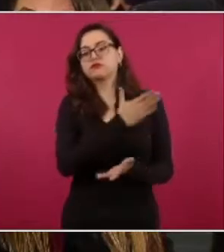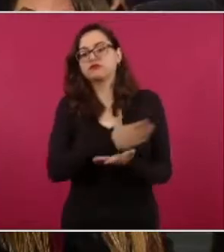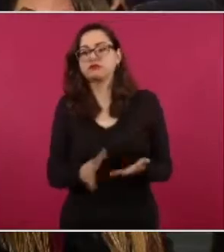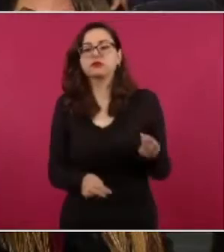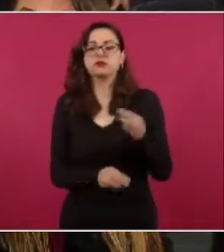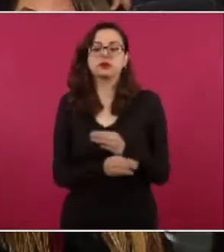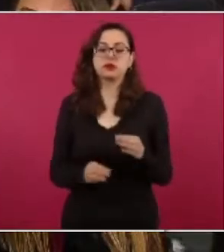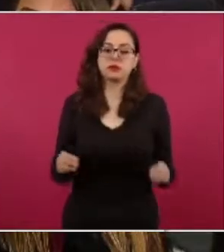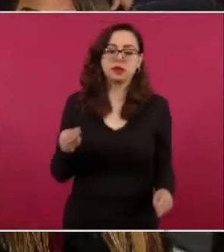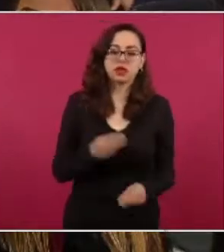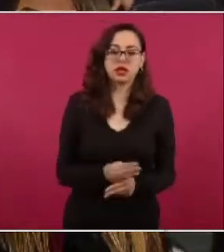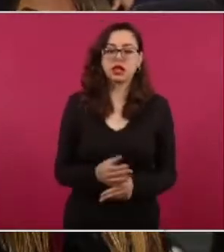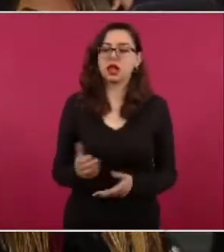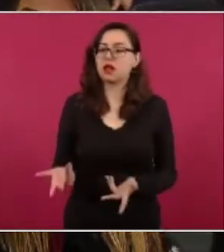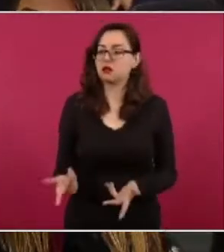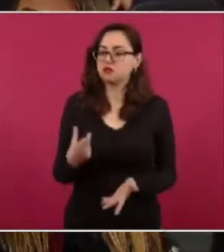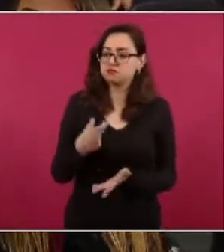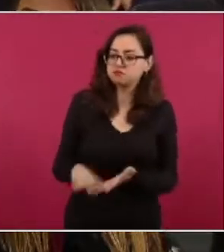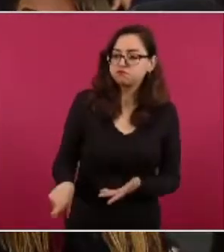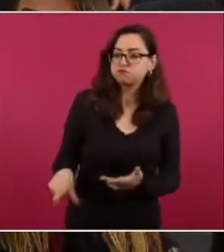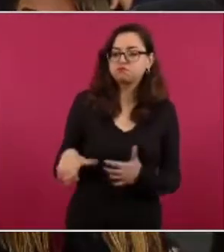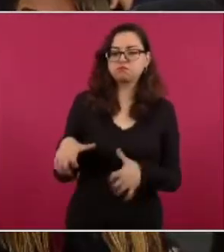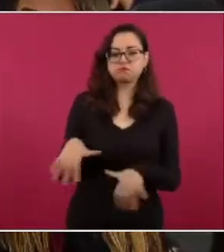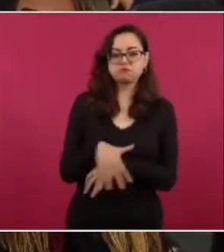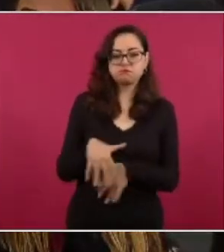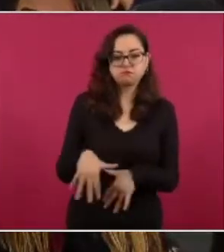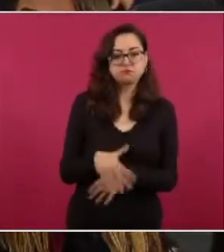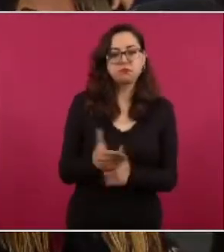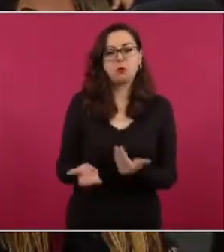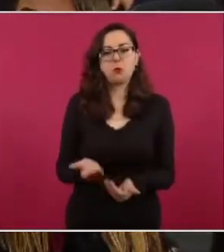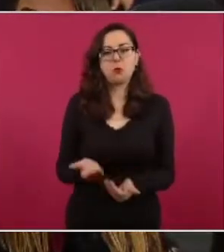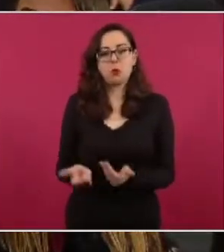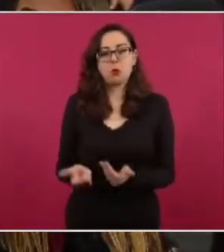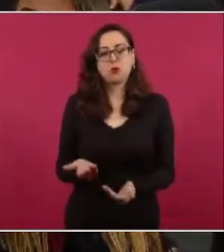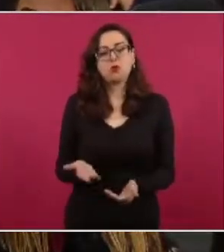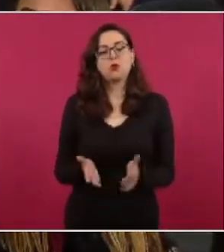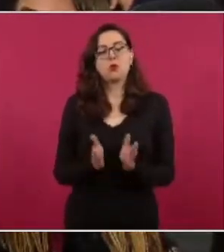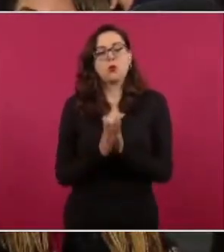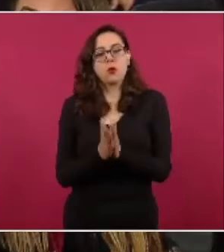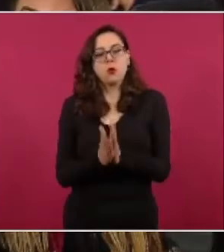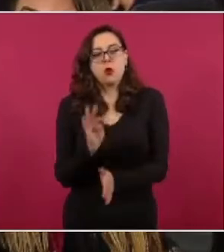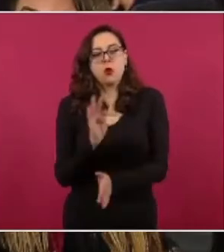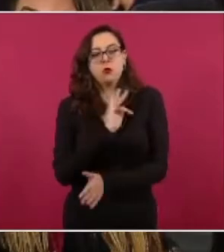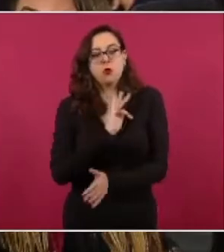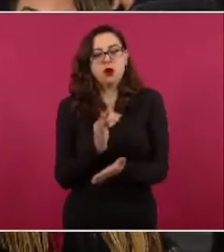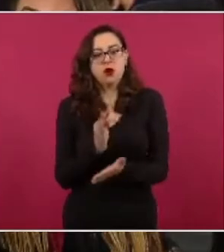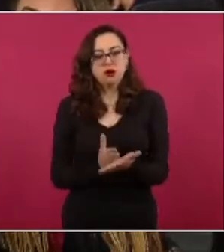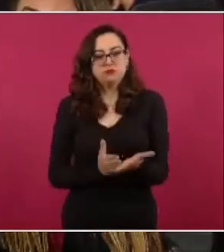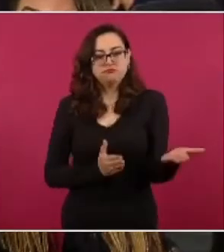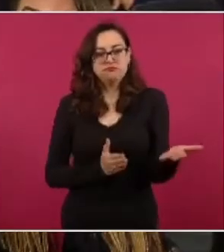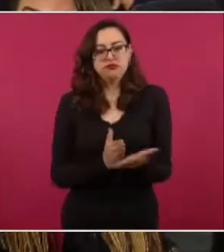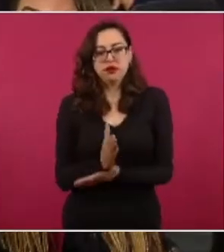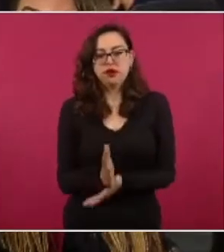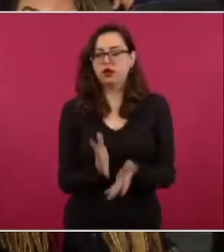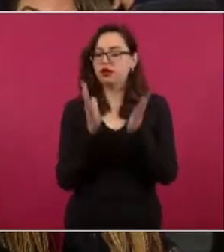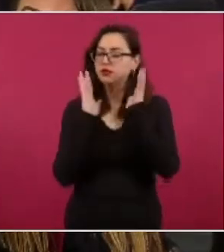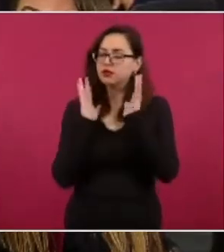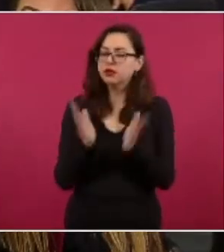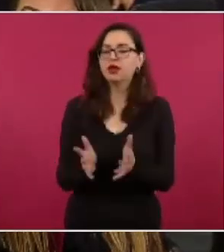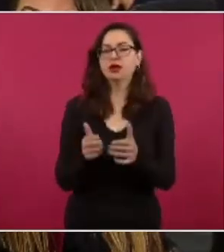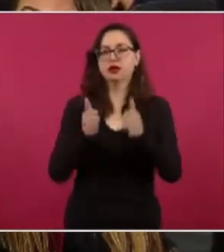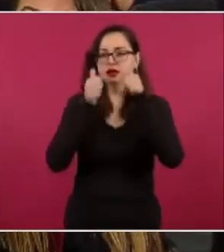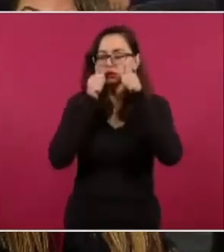gel son escasos y de muy baja calidad. Señor presidente, pedimos su intervención para que estas simulaciones se atiendan, que